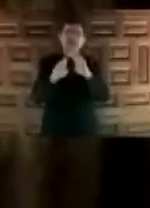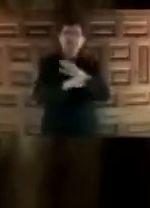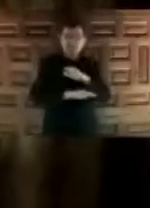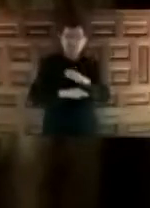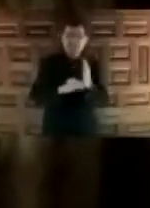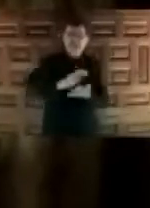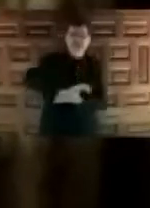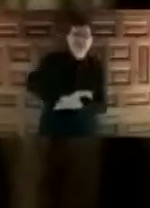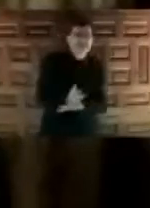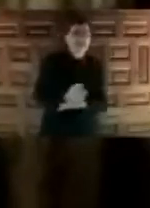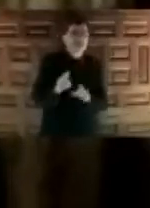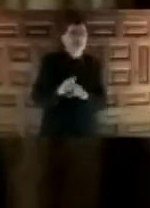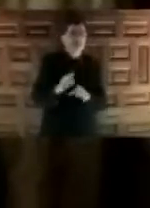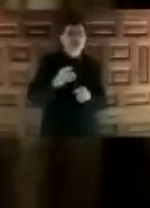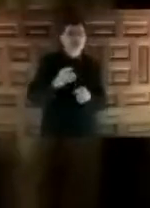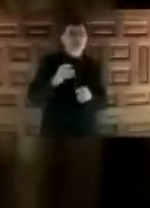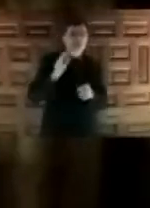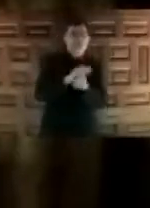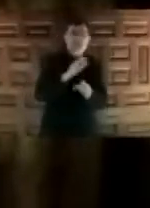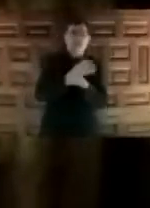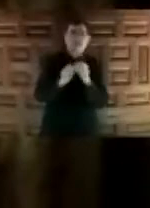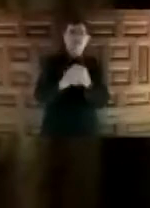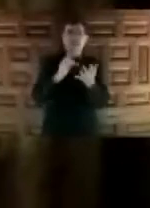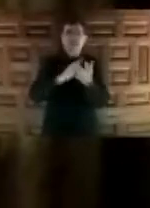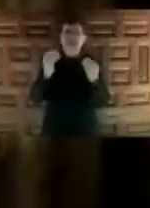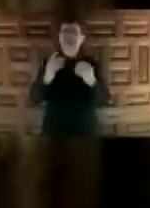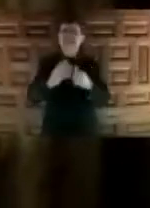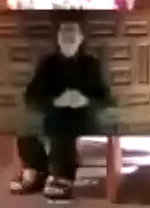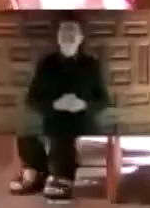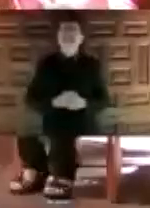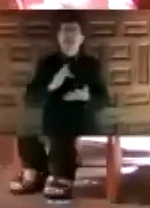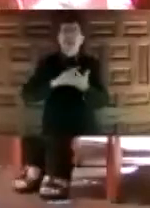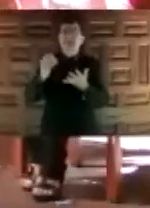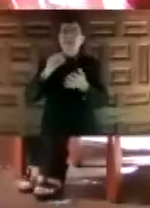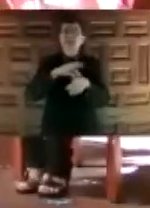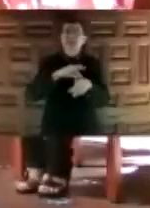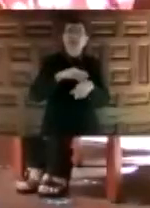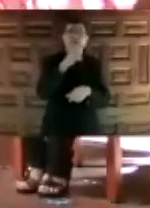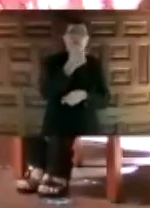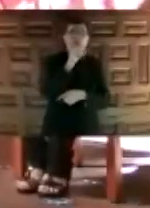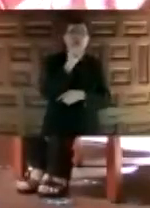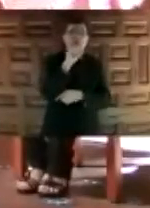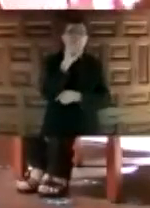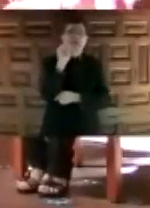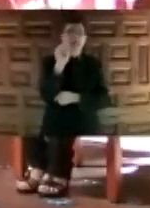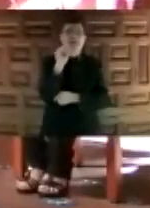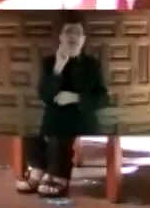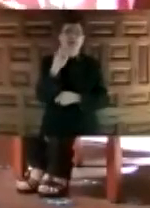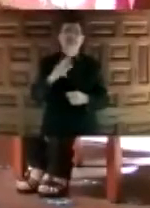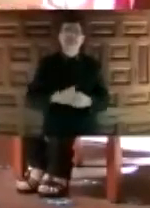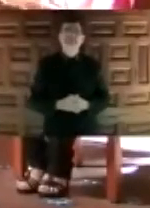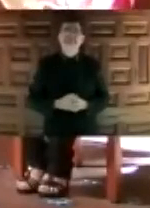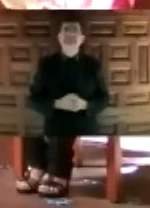la discriminación y a la violencia. Muchas gracias. Muchas gracias, doctora Guadalupe Olivier.